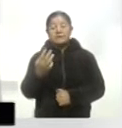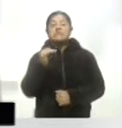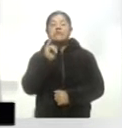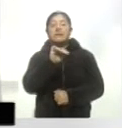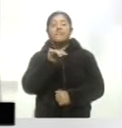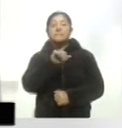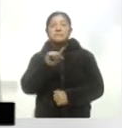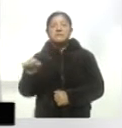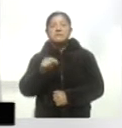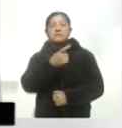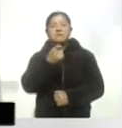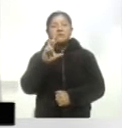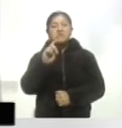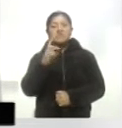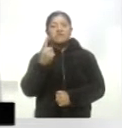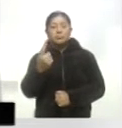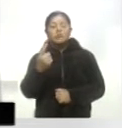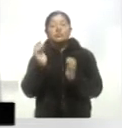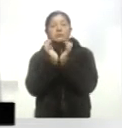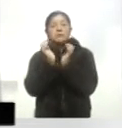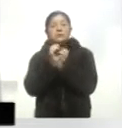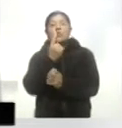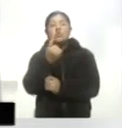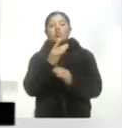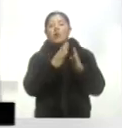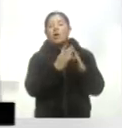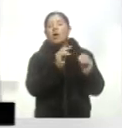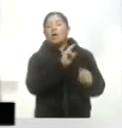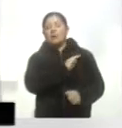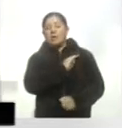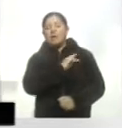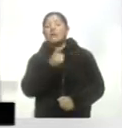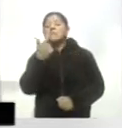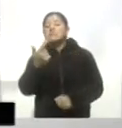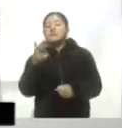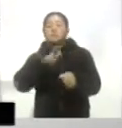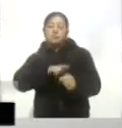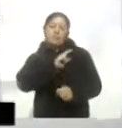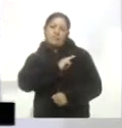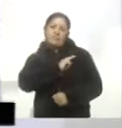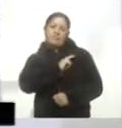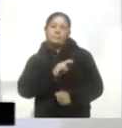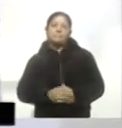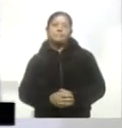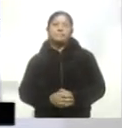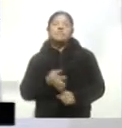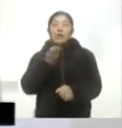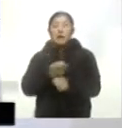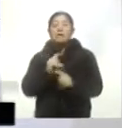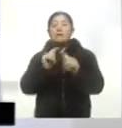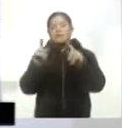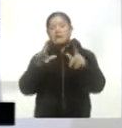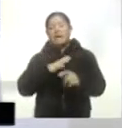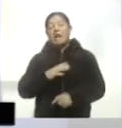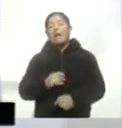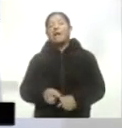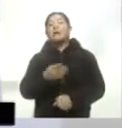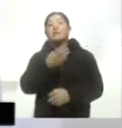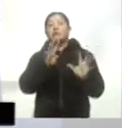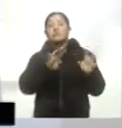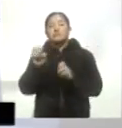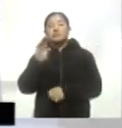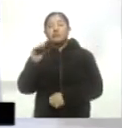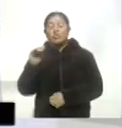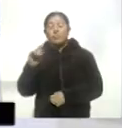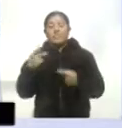IMSS, 131 en el ISSSTE, 1 en un domicilio particular y 7 en un hospital privado. Hasta este momento, Tlaxcala registra 990